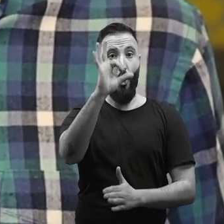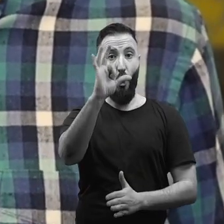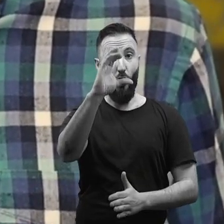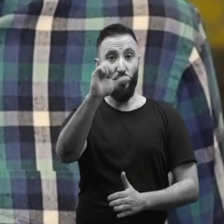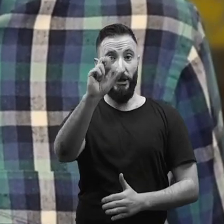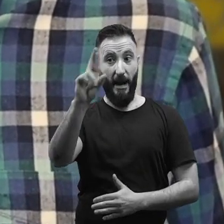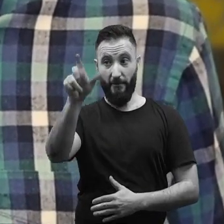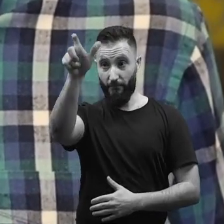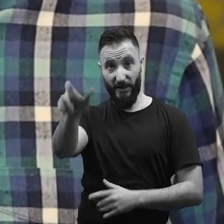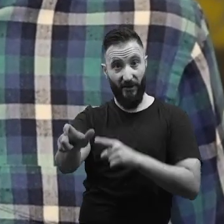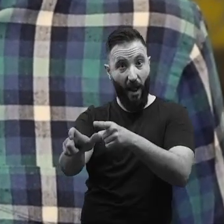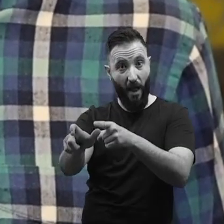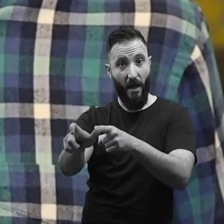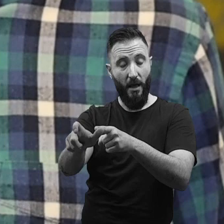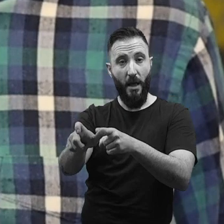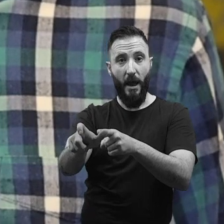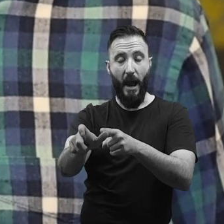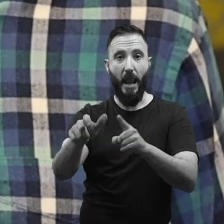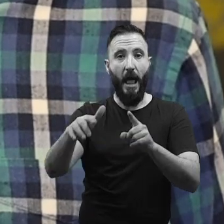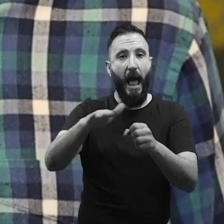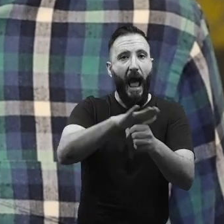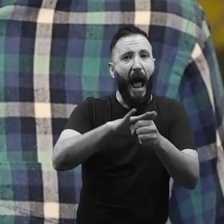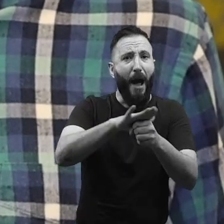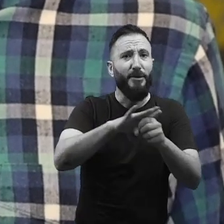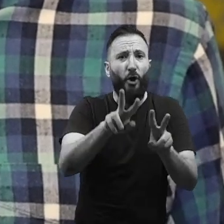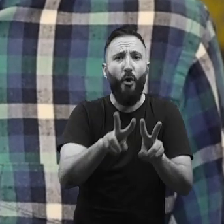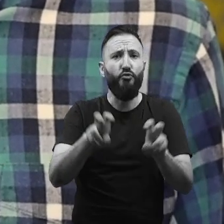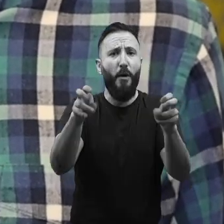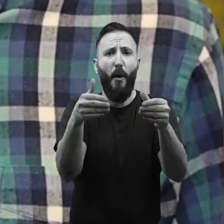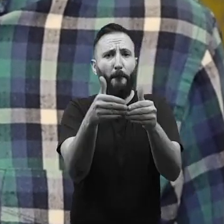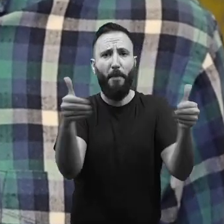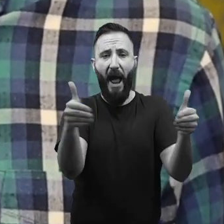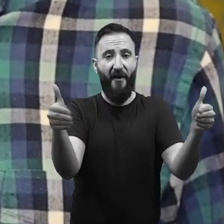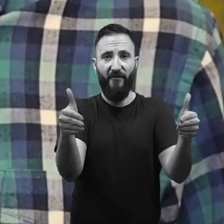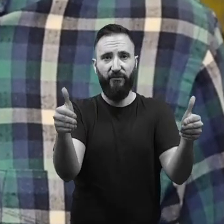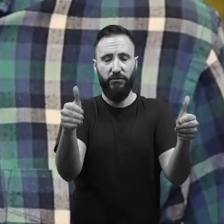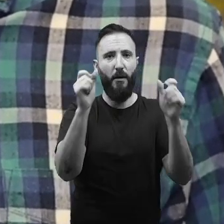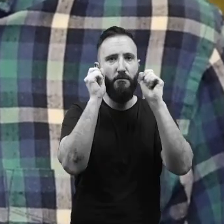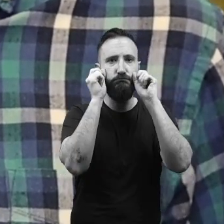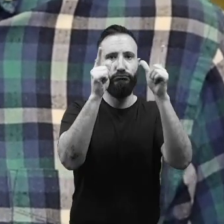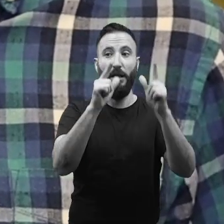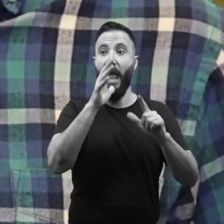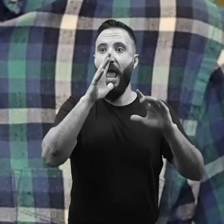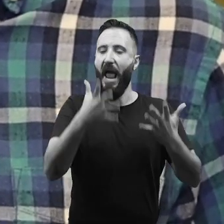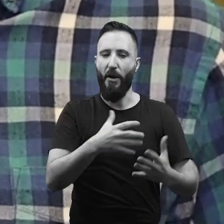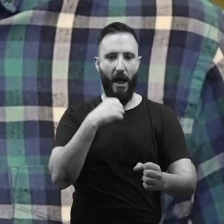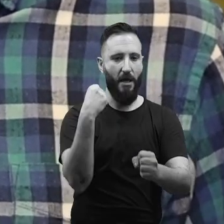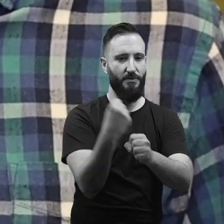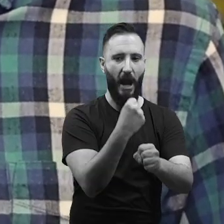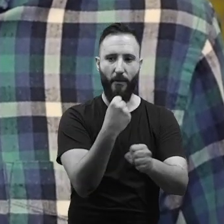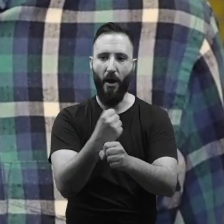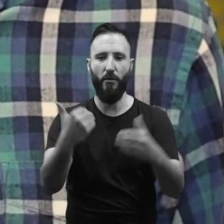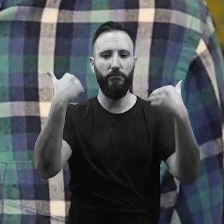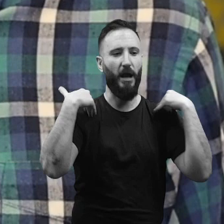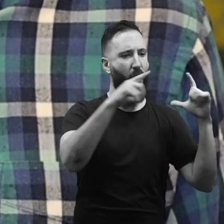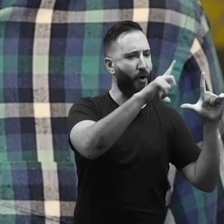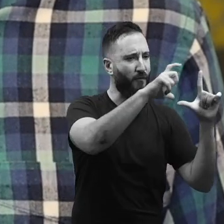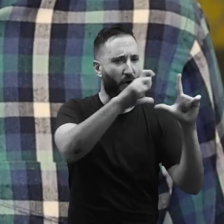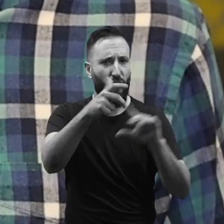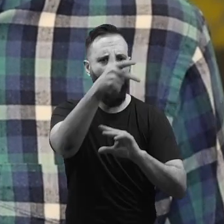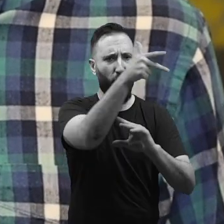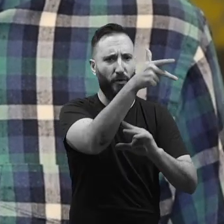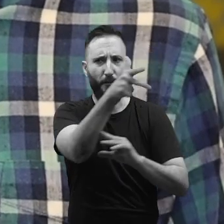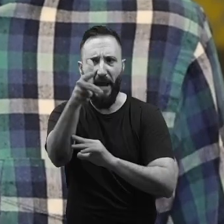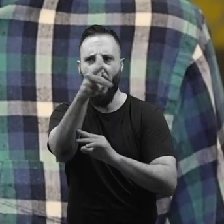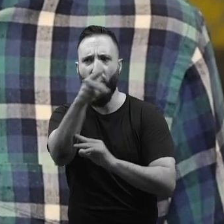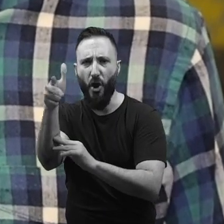llamado Óscar, que se ha abierto un universo y ahora está trabajando y haciendo fotos,